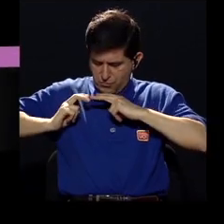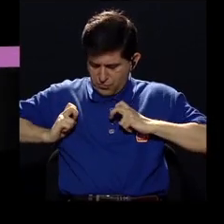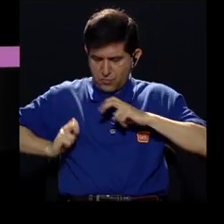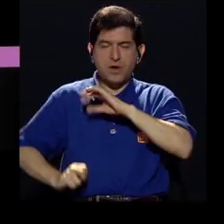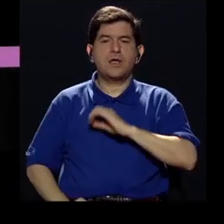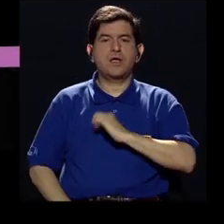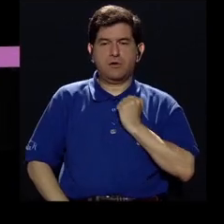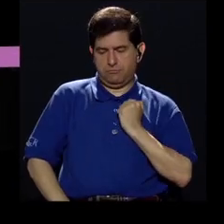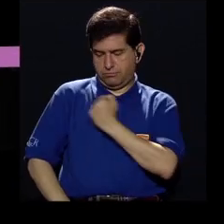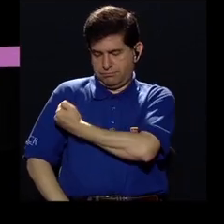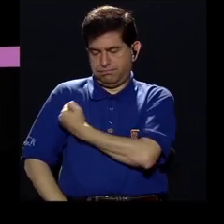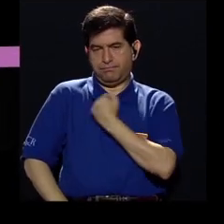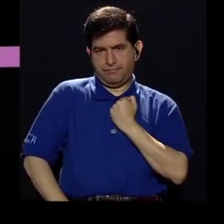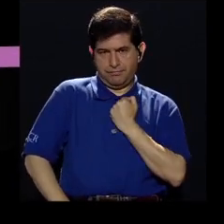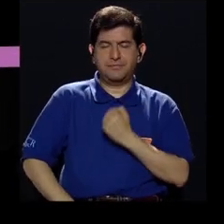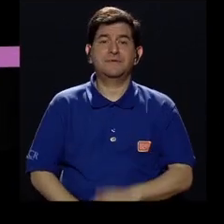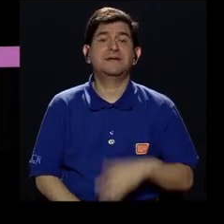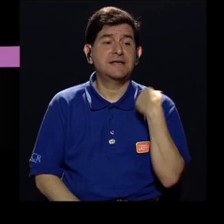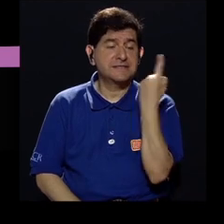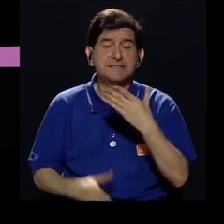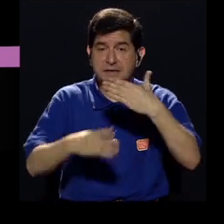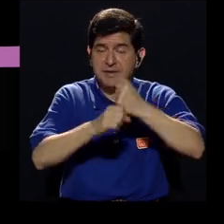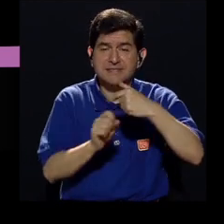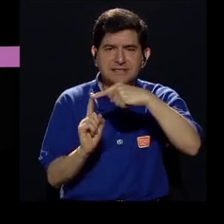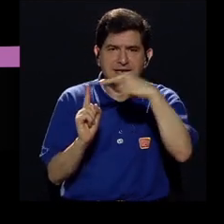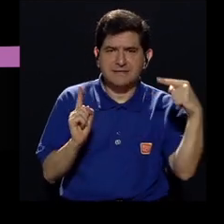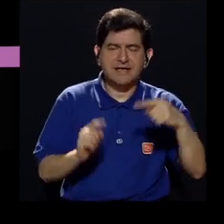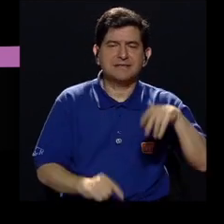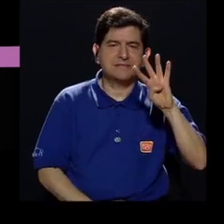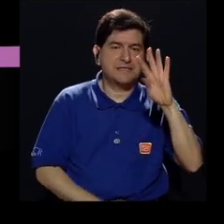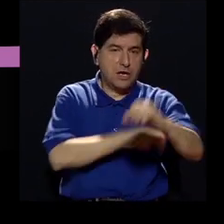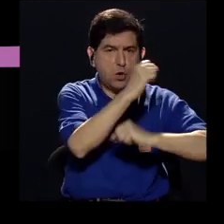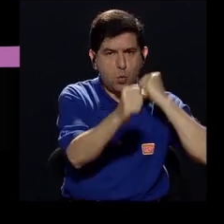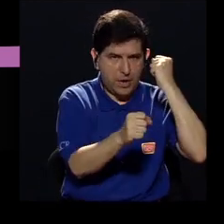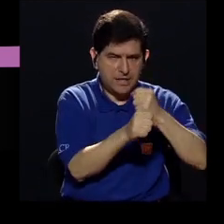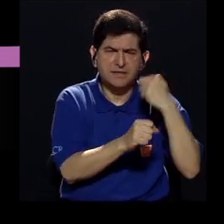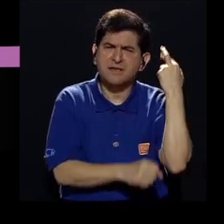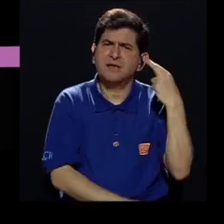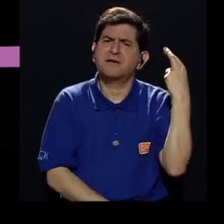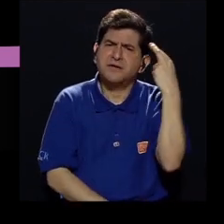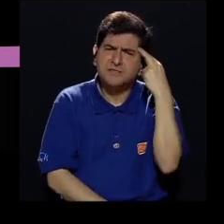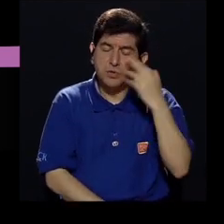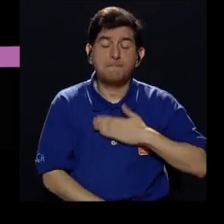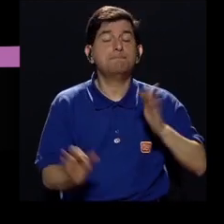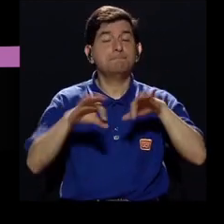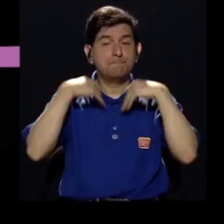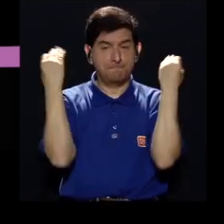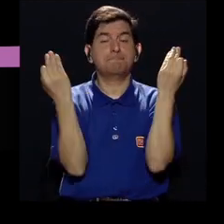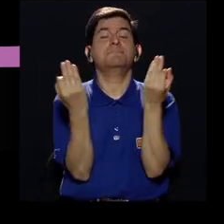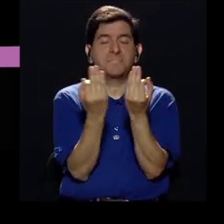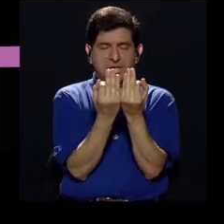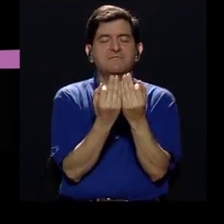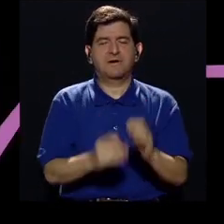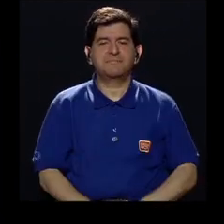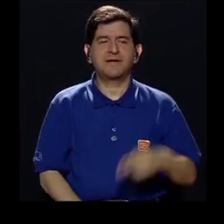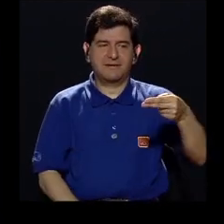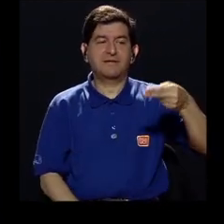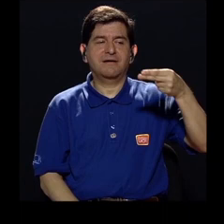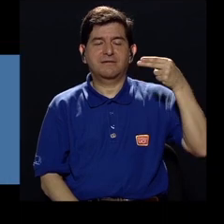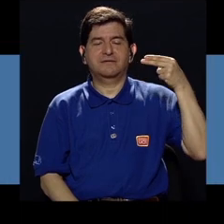ultrasonido siempre lo hice a partir de los 40 años porque en mi familia hay